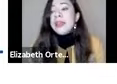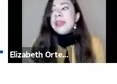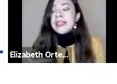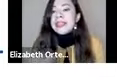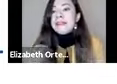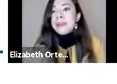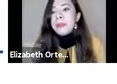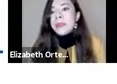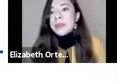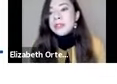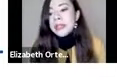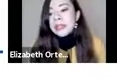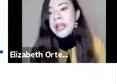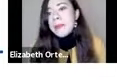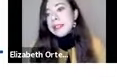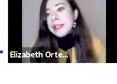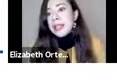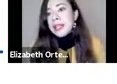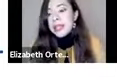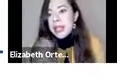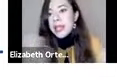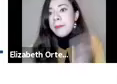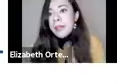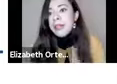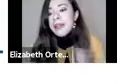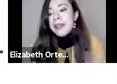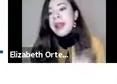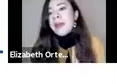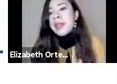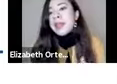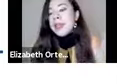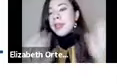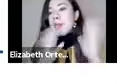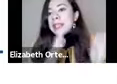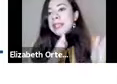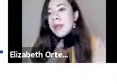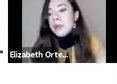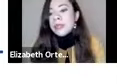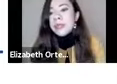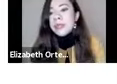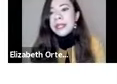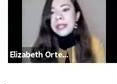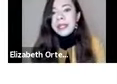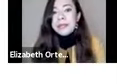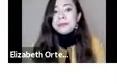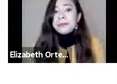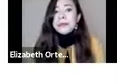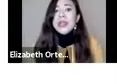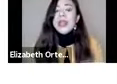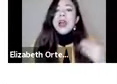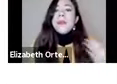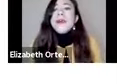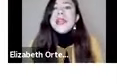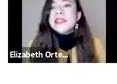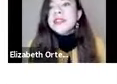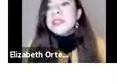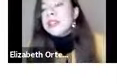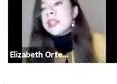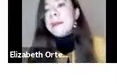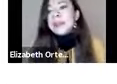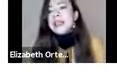que de esa forma podamos orientar al paciente y que él aprenda a ver por ese campo visual que él tiene. Por